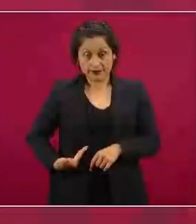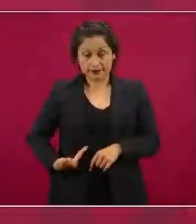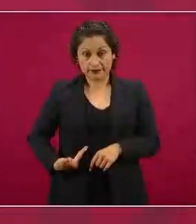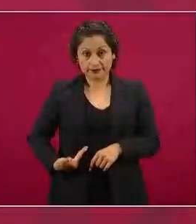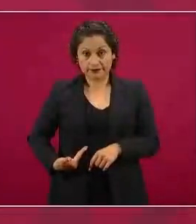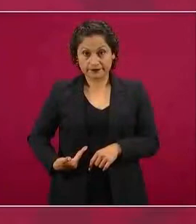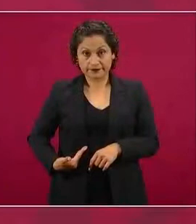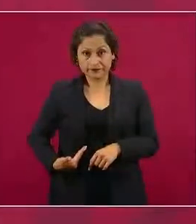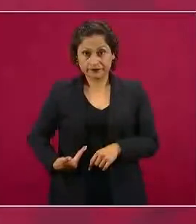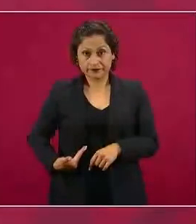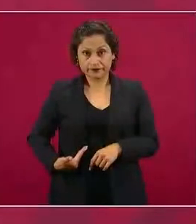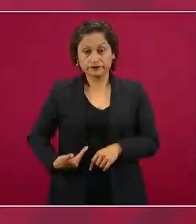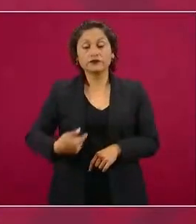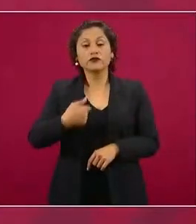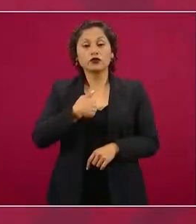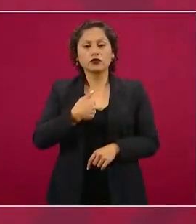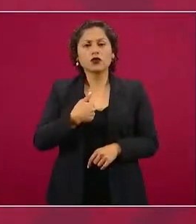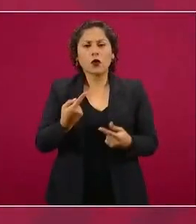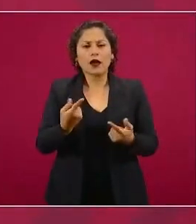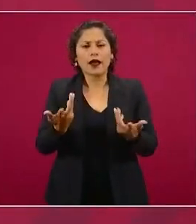con una encuesta.